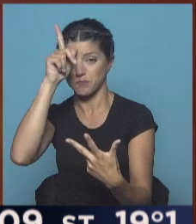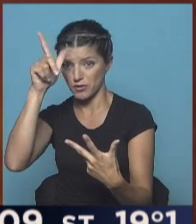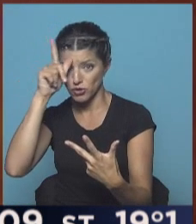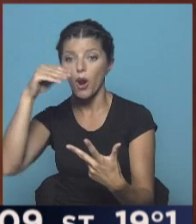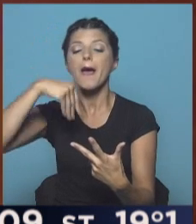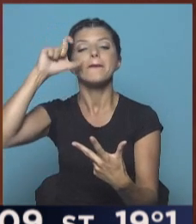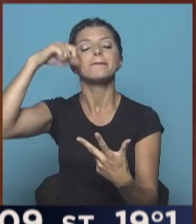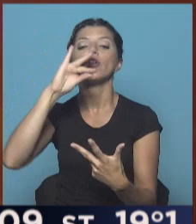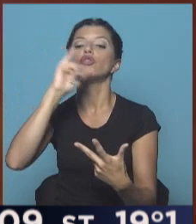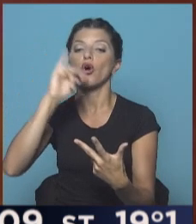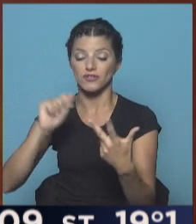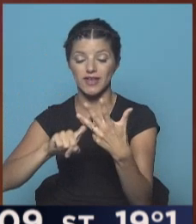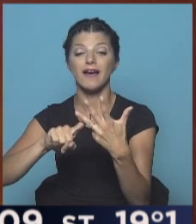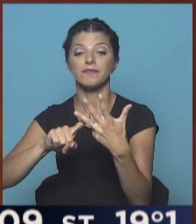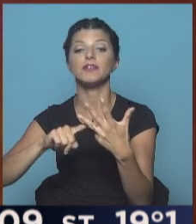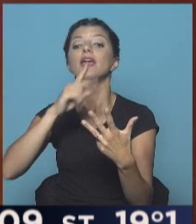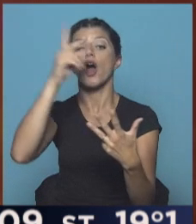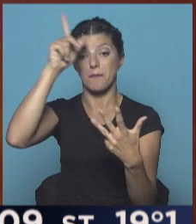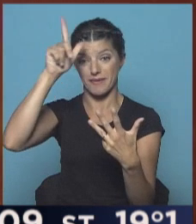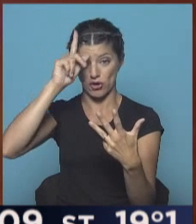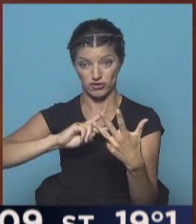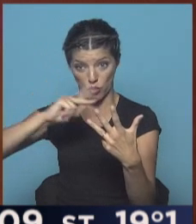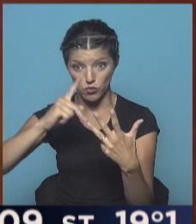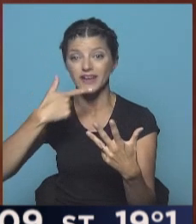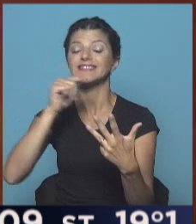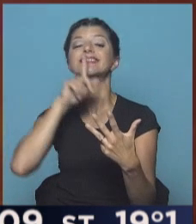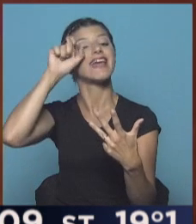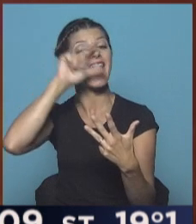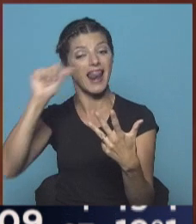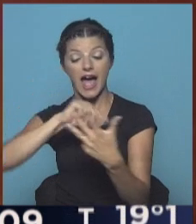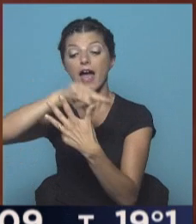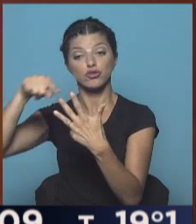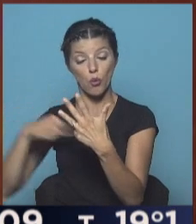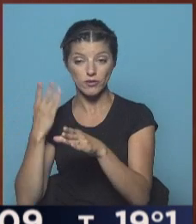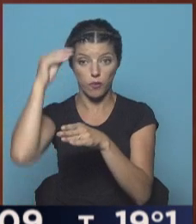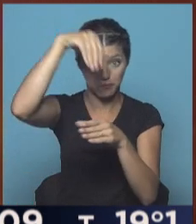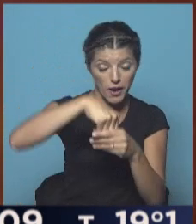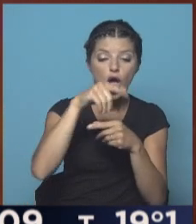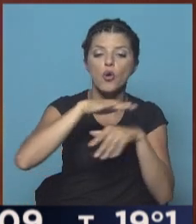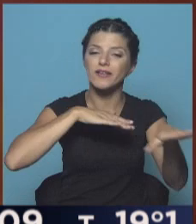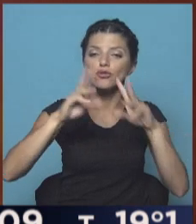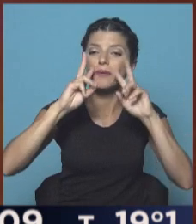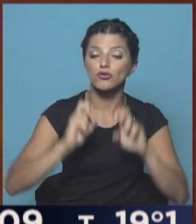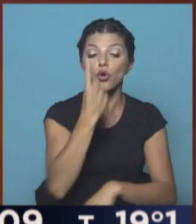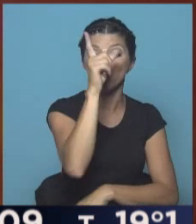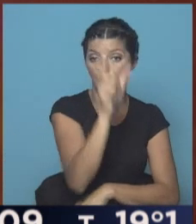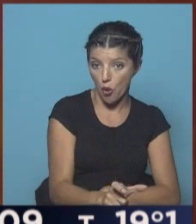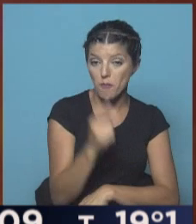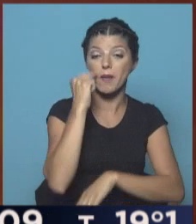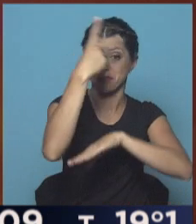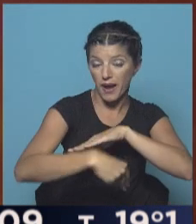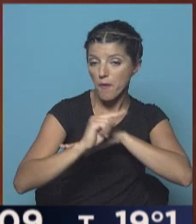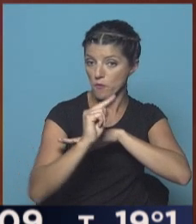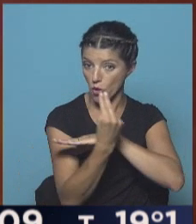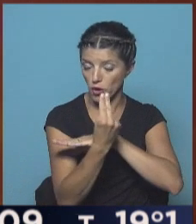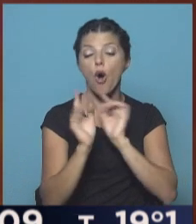el suboficial inspector Diego Estela. Participaron de un operativo en el cual murió un hombre que estaba cautivo, el taxista, y a